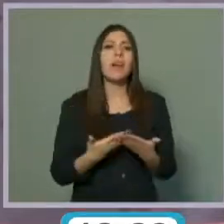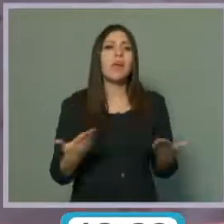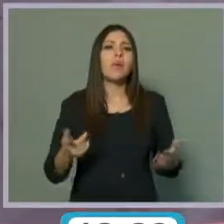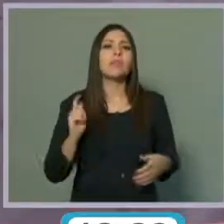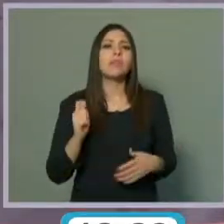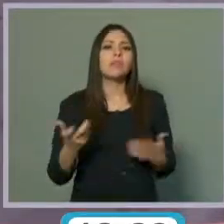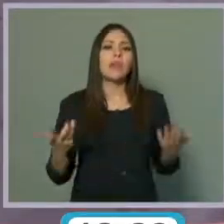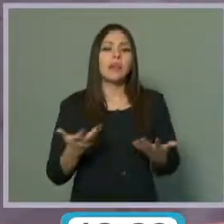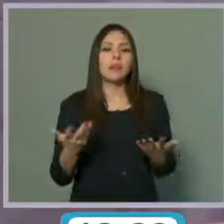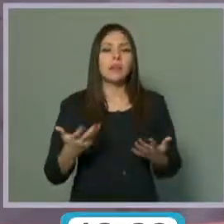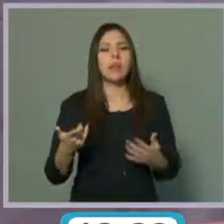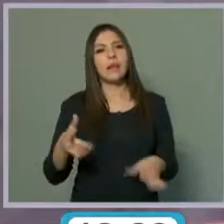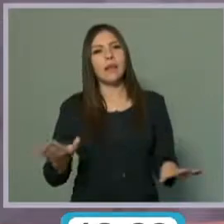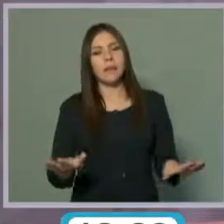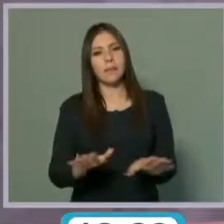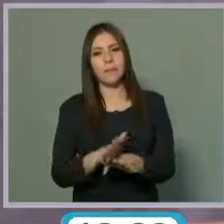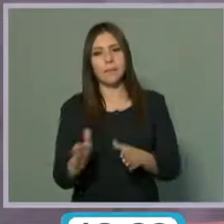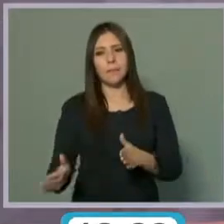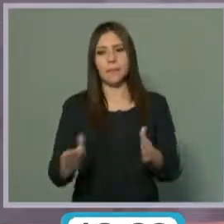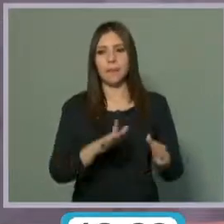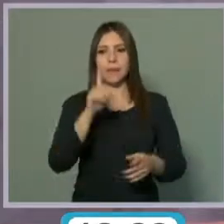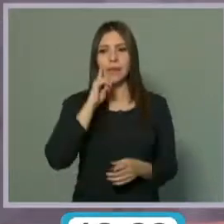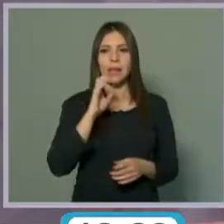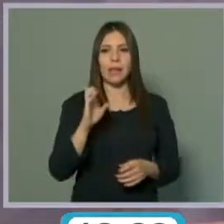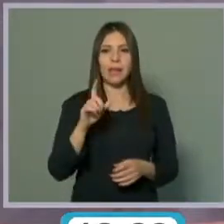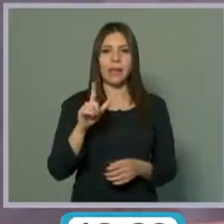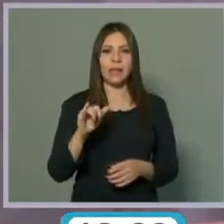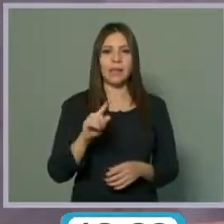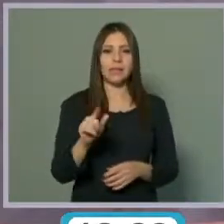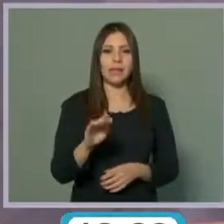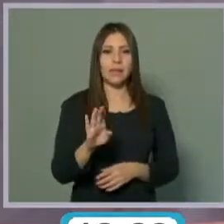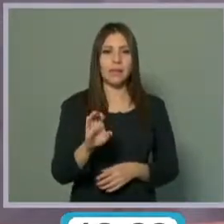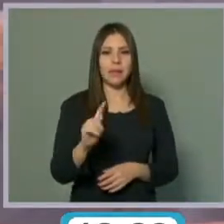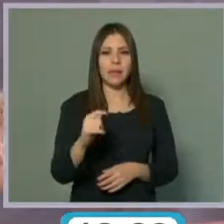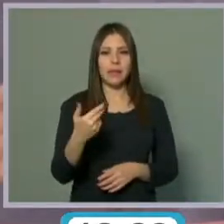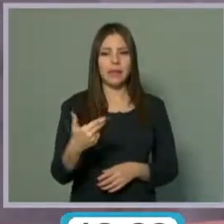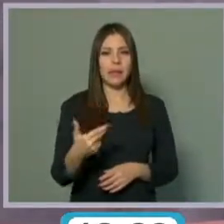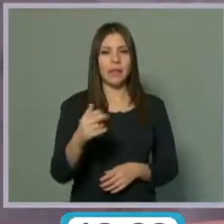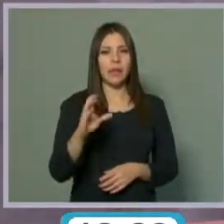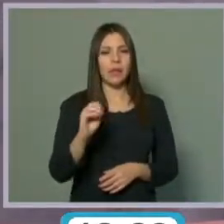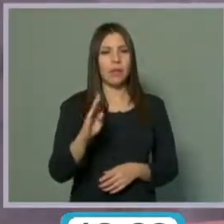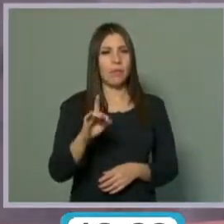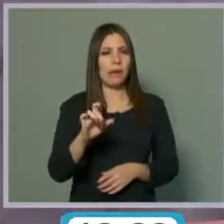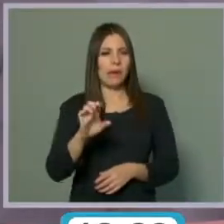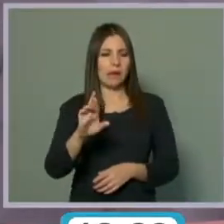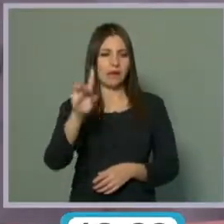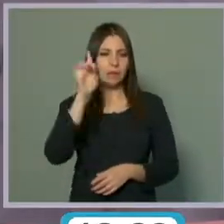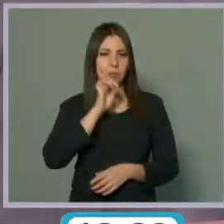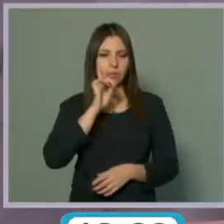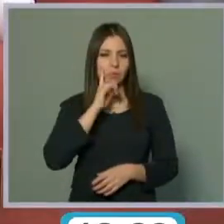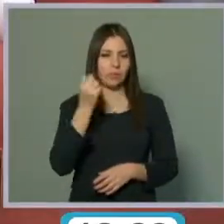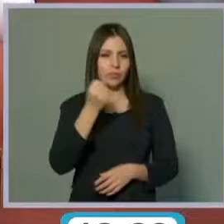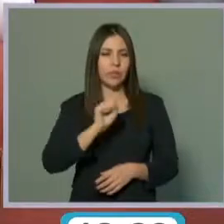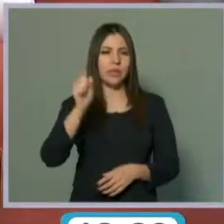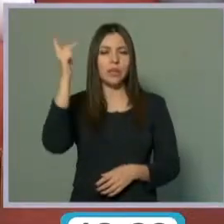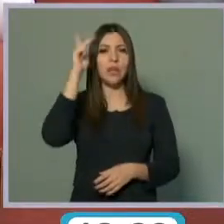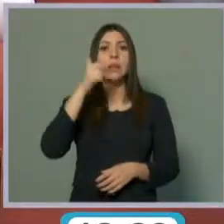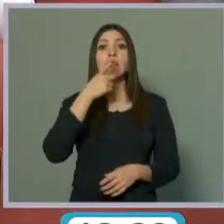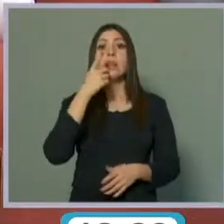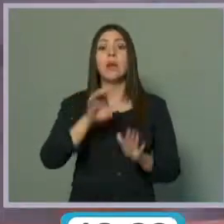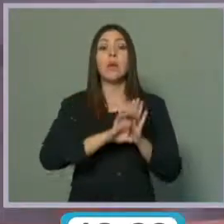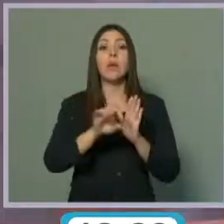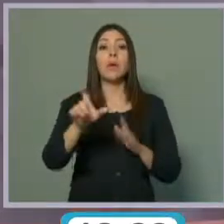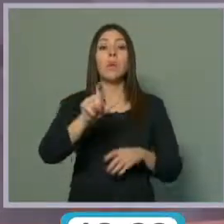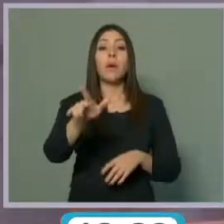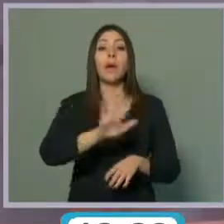ahora? Y entonces, Elizabeth Ross Kobler decía que una vez que se logra esta aceptación